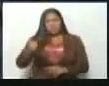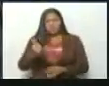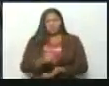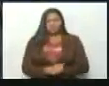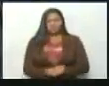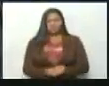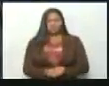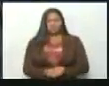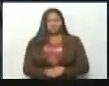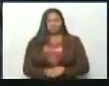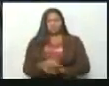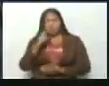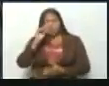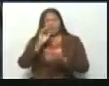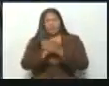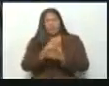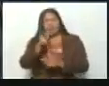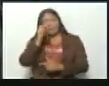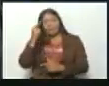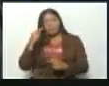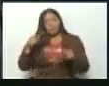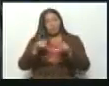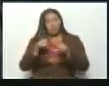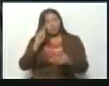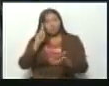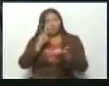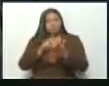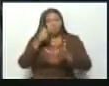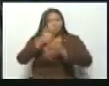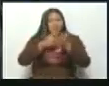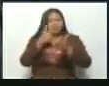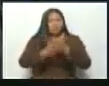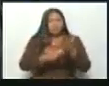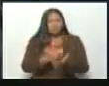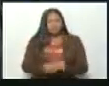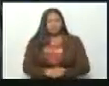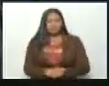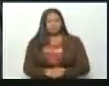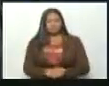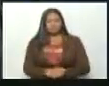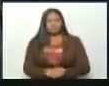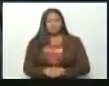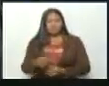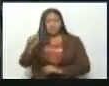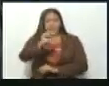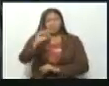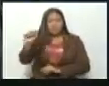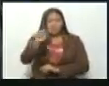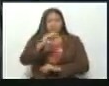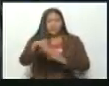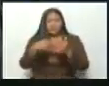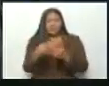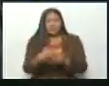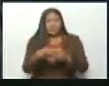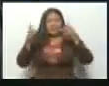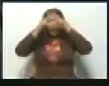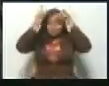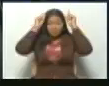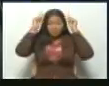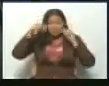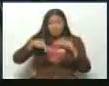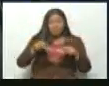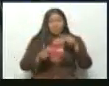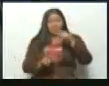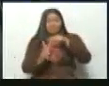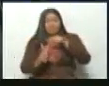uno de los compañeros y compañeras que estuvieron dando la batalla. Desde el chofer hasta la enfermera del canal